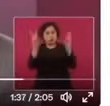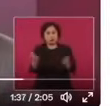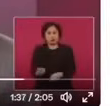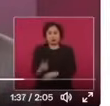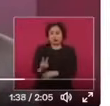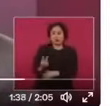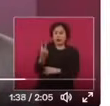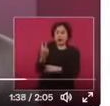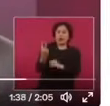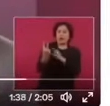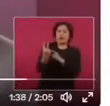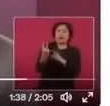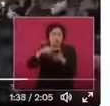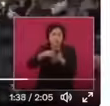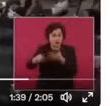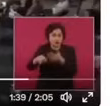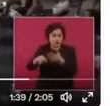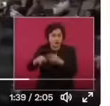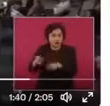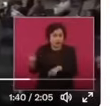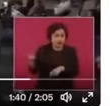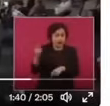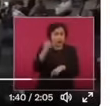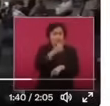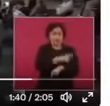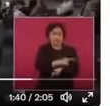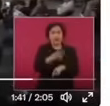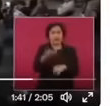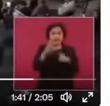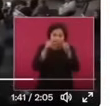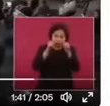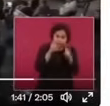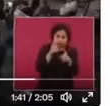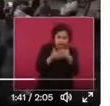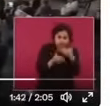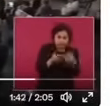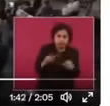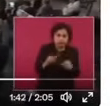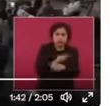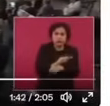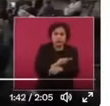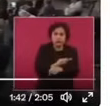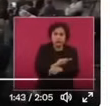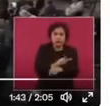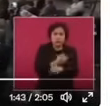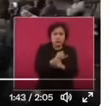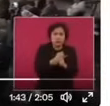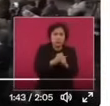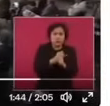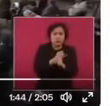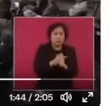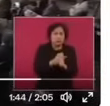por granjeros y un herido, y no salió nada